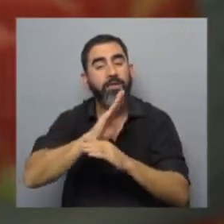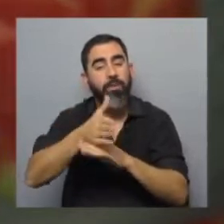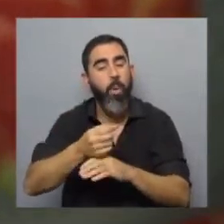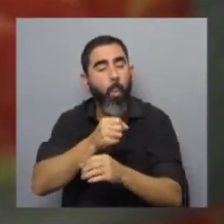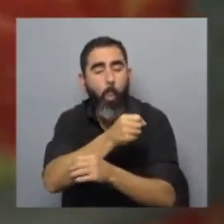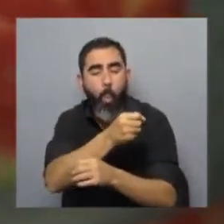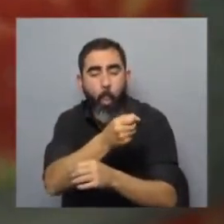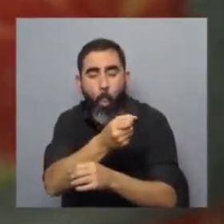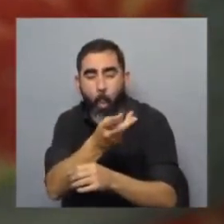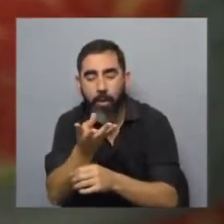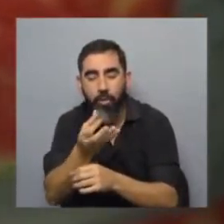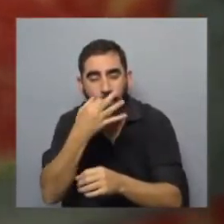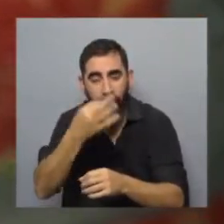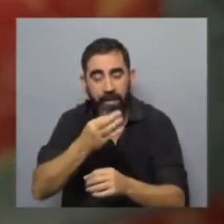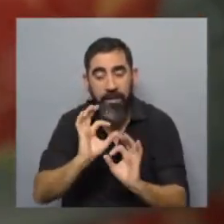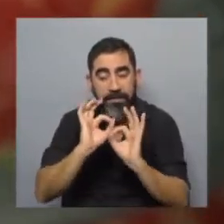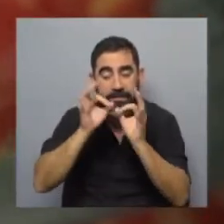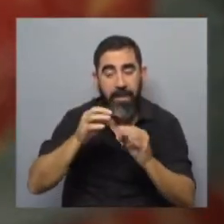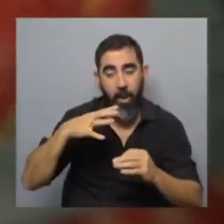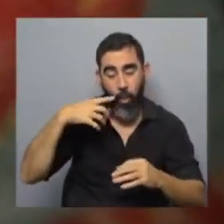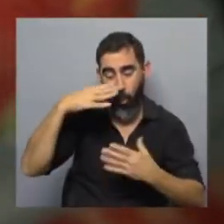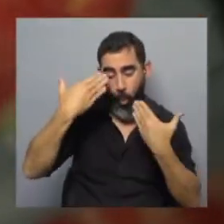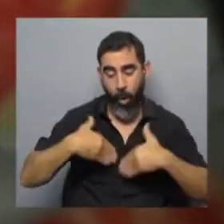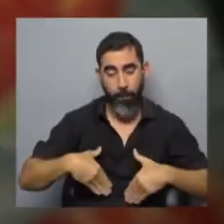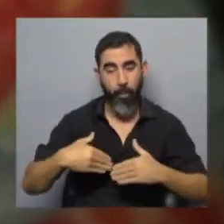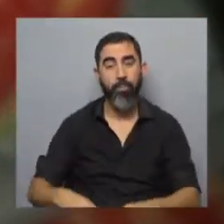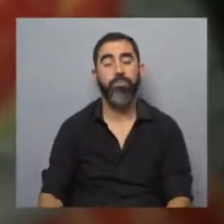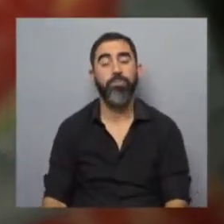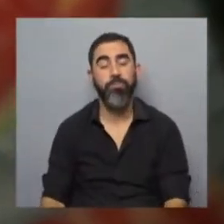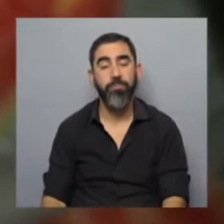de ese contenido llega a nuestro organismo.